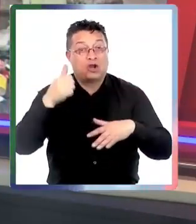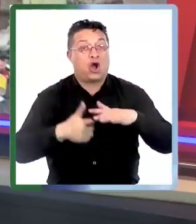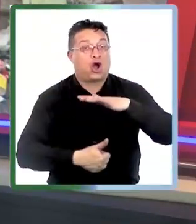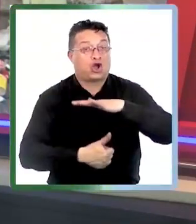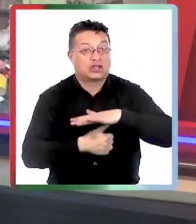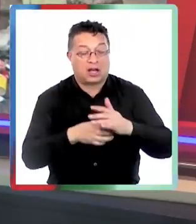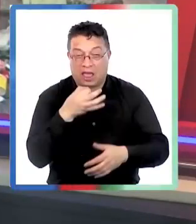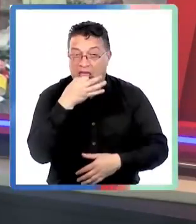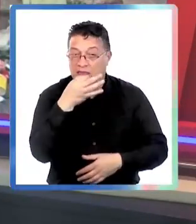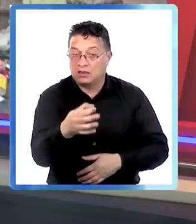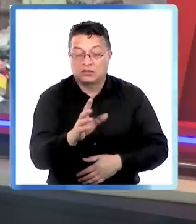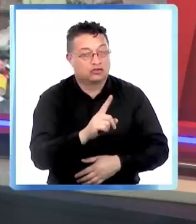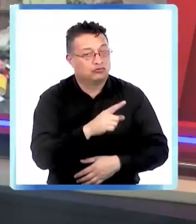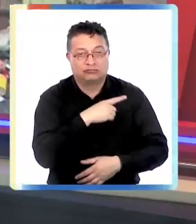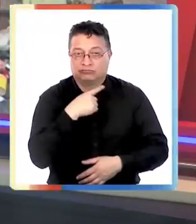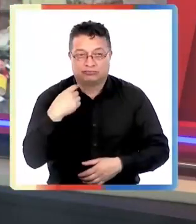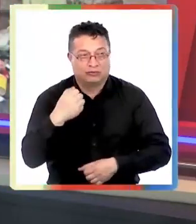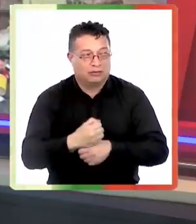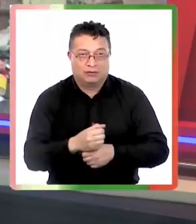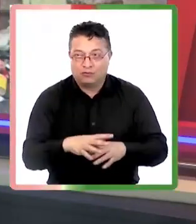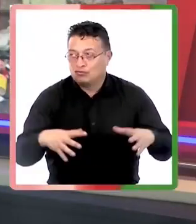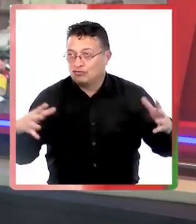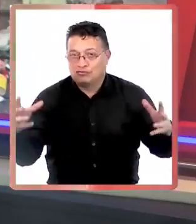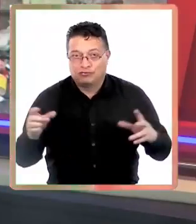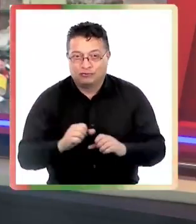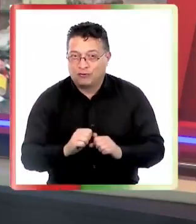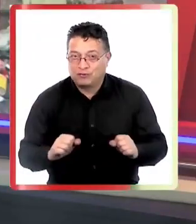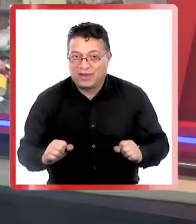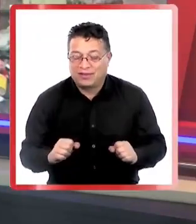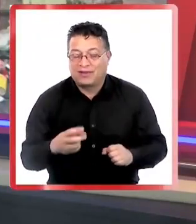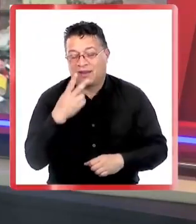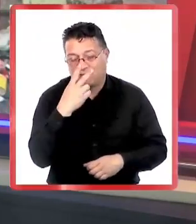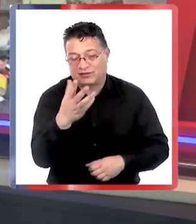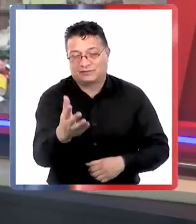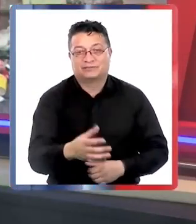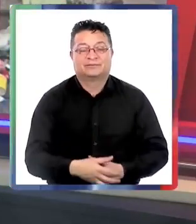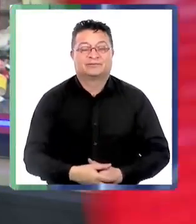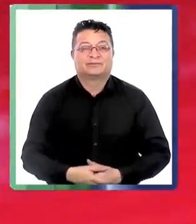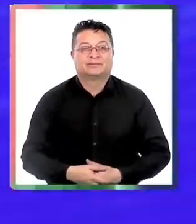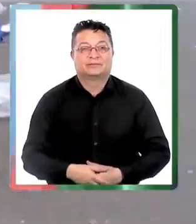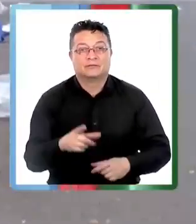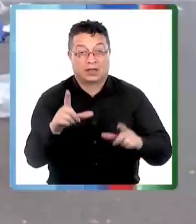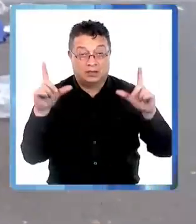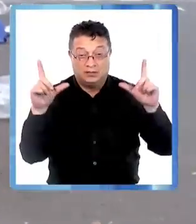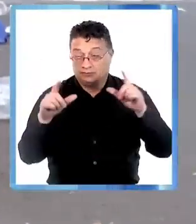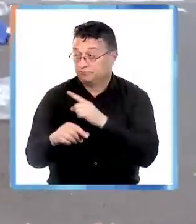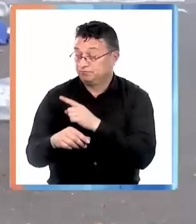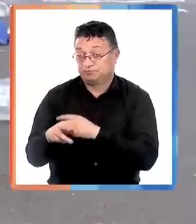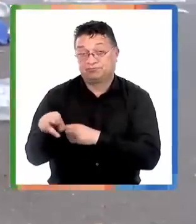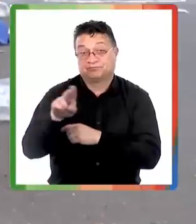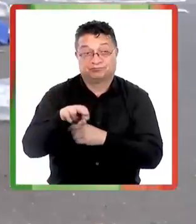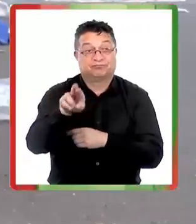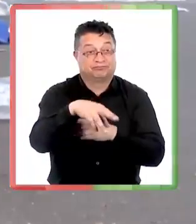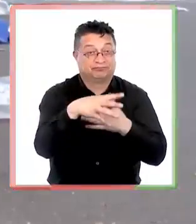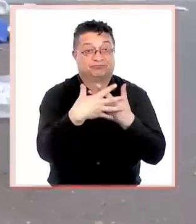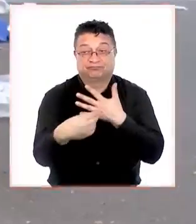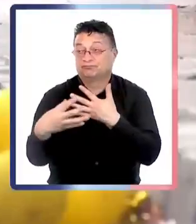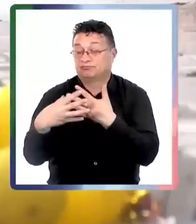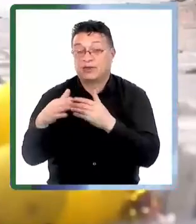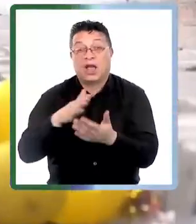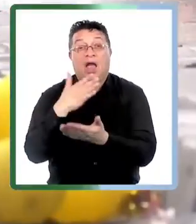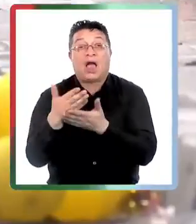pero los concejales advierten que no darían abasto. Antofagasta TV con la nota. Una imagen que se replica en la